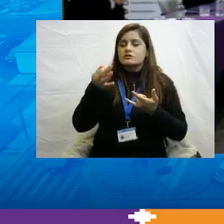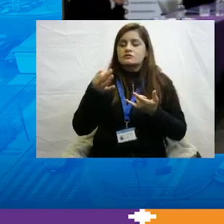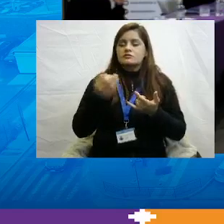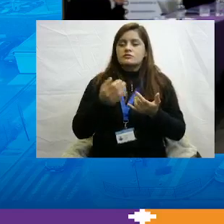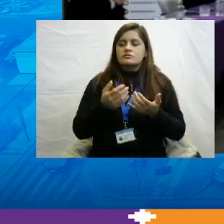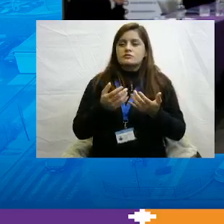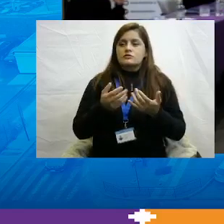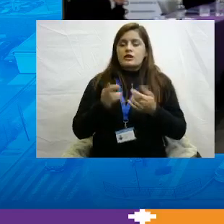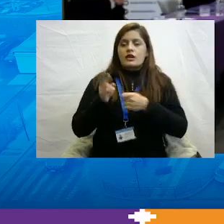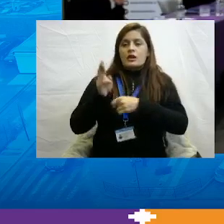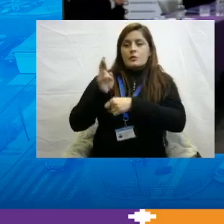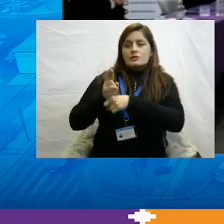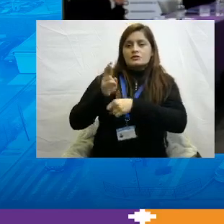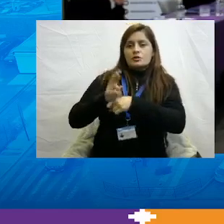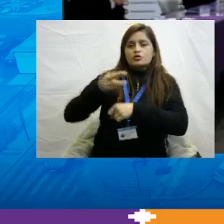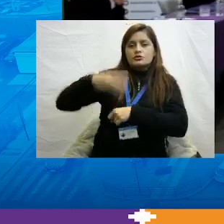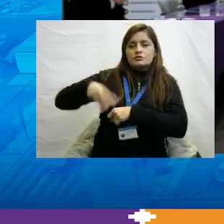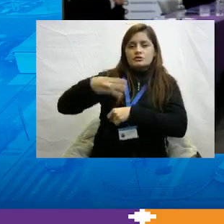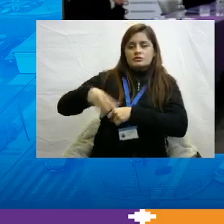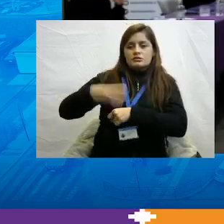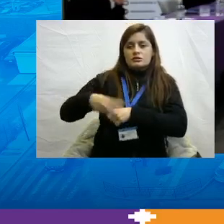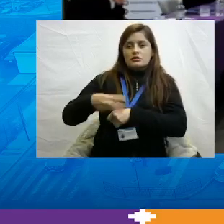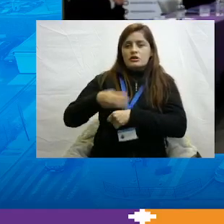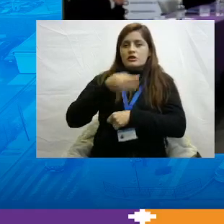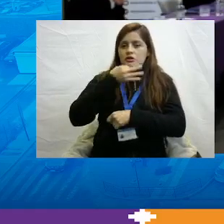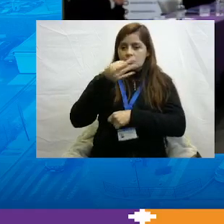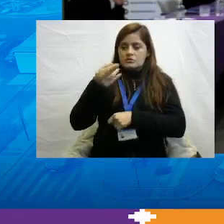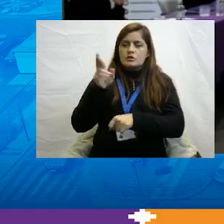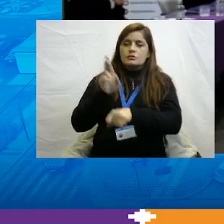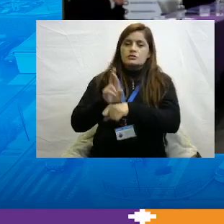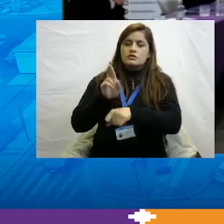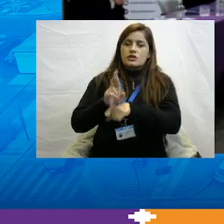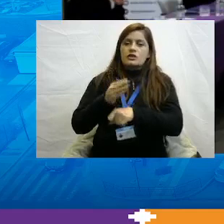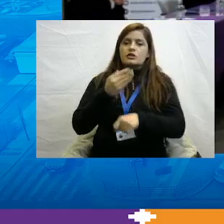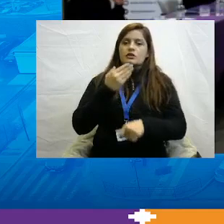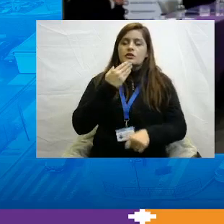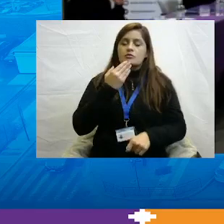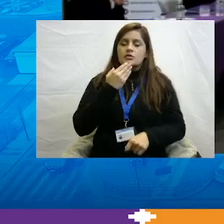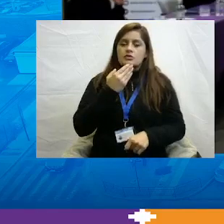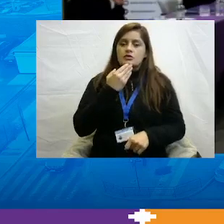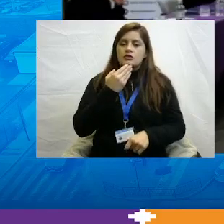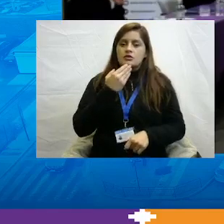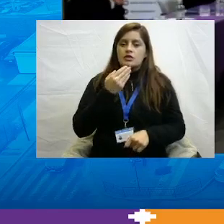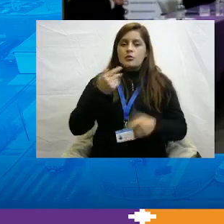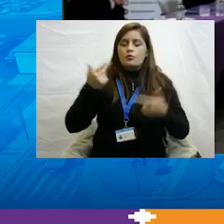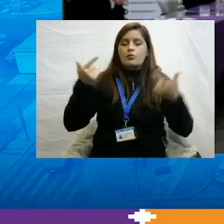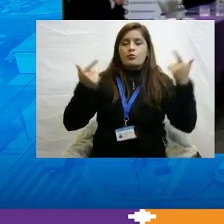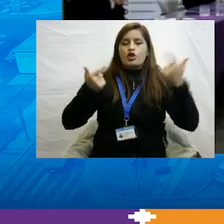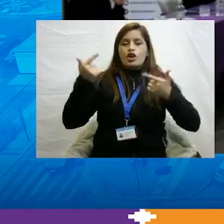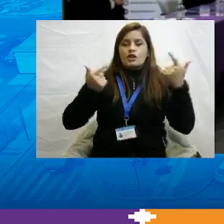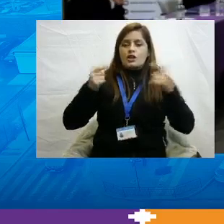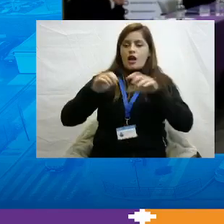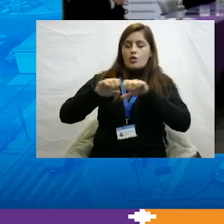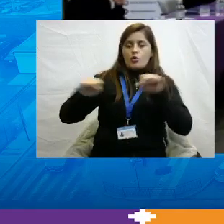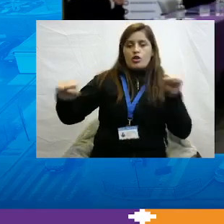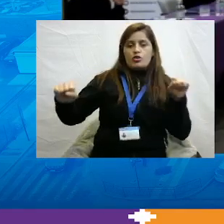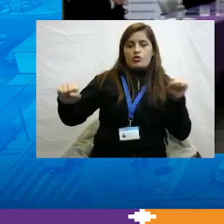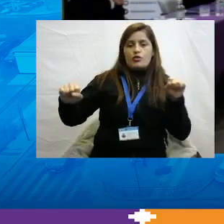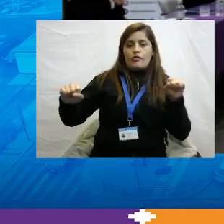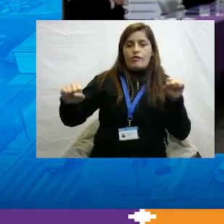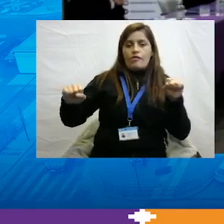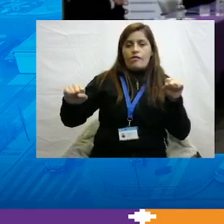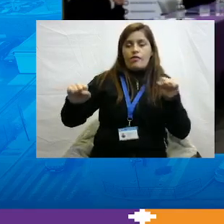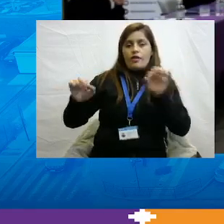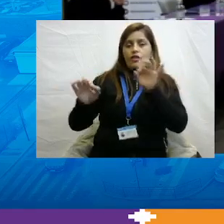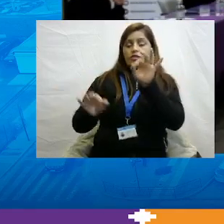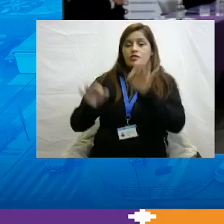que representar al municipio significa representar también una política en materia de acuerdos que el tribunal a